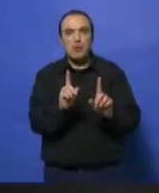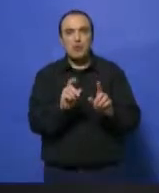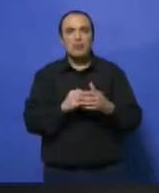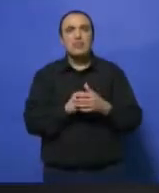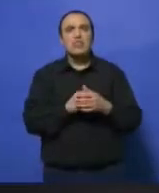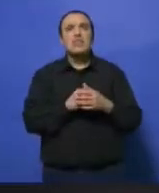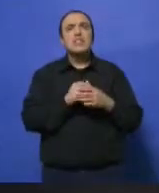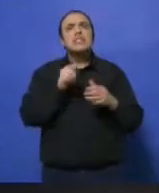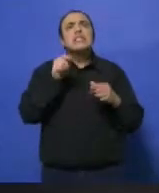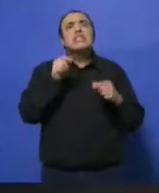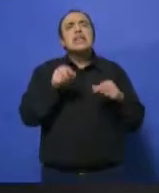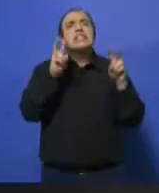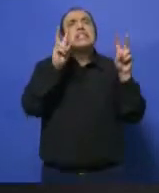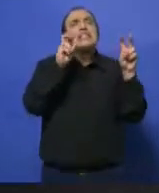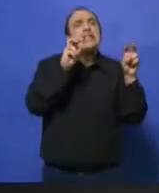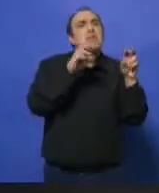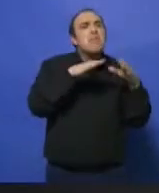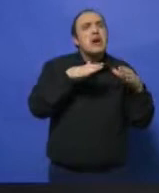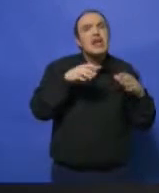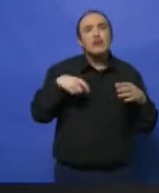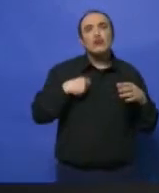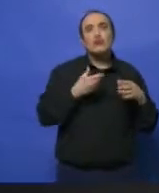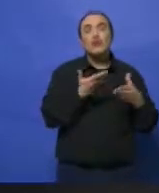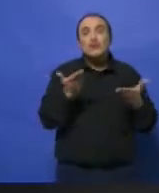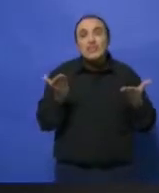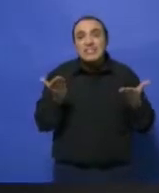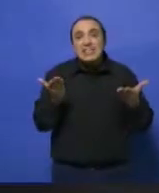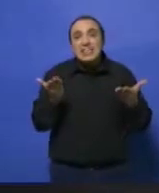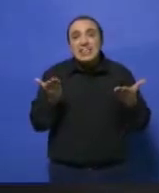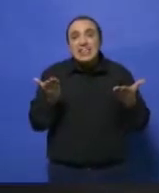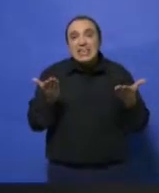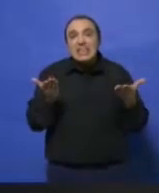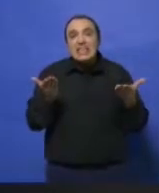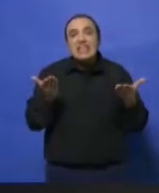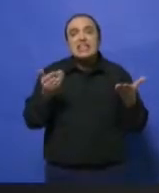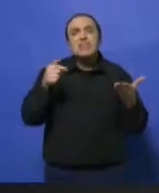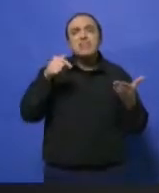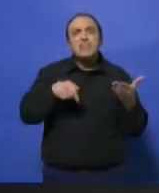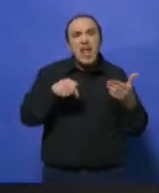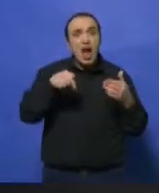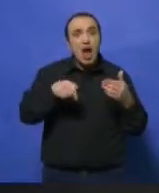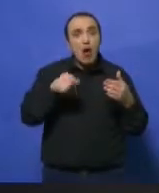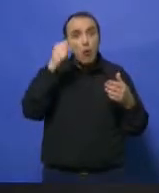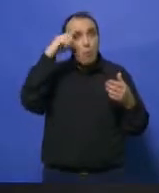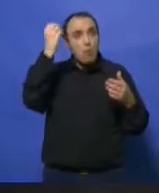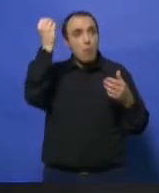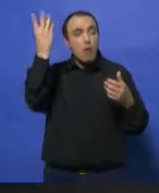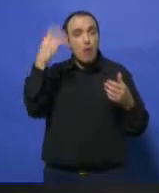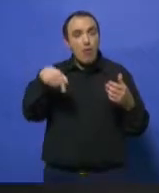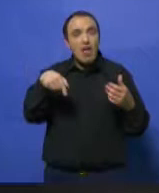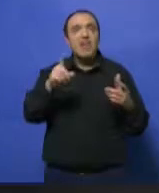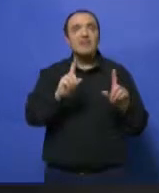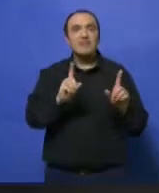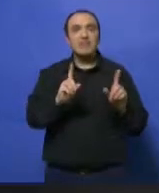de temáticas sociales vigentes y actuales que están en boga por estos días y están en agenda, otro de los